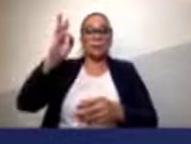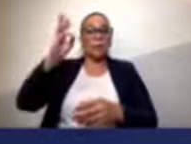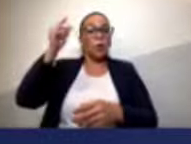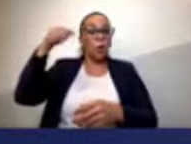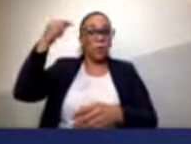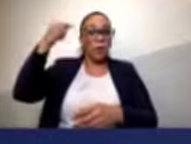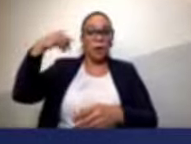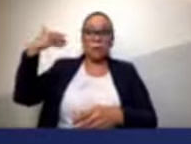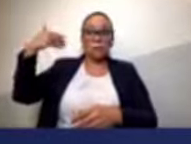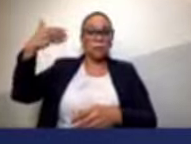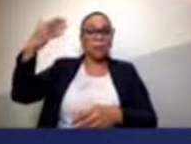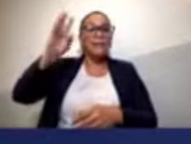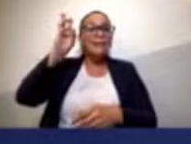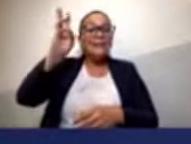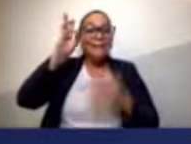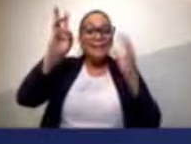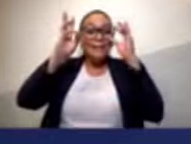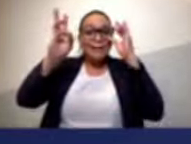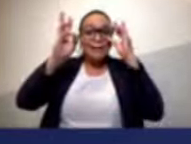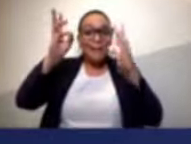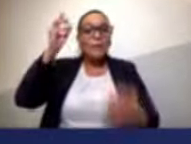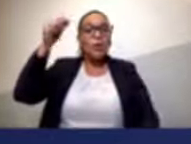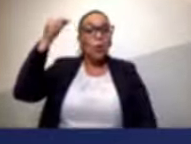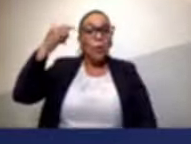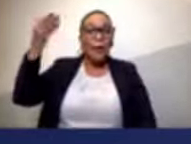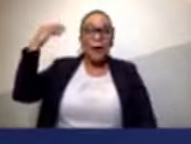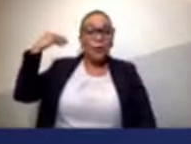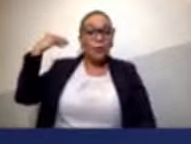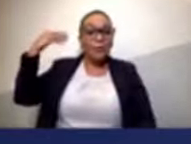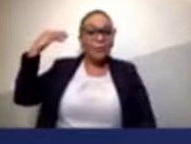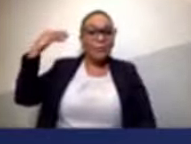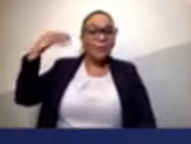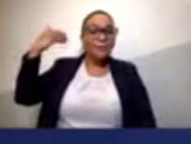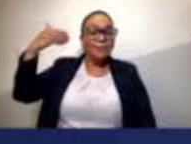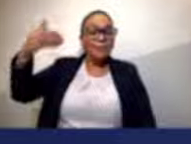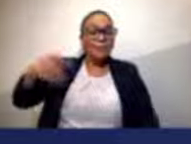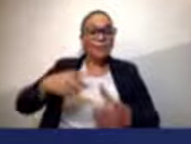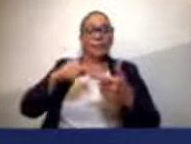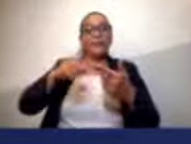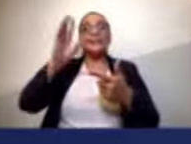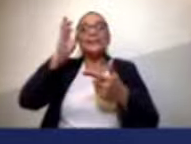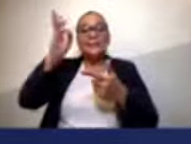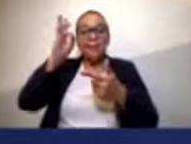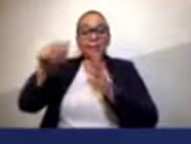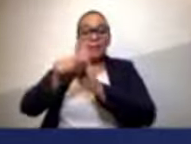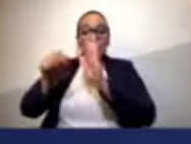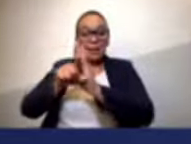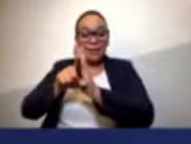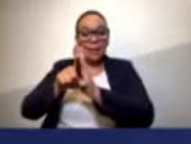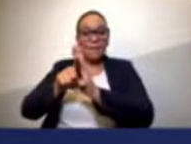pasaron, 6 gobiernos y 6 asambleas legislativas